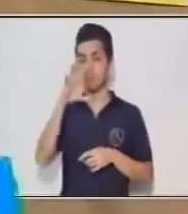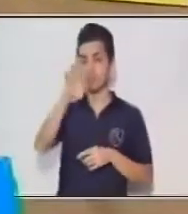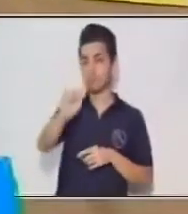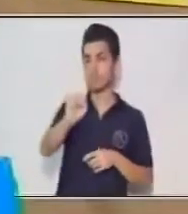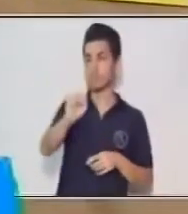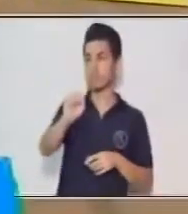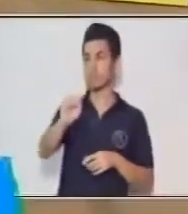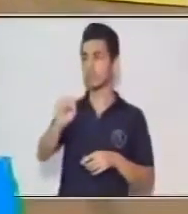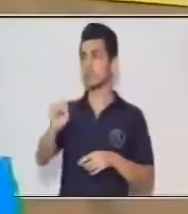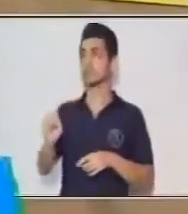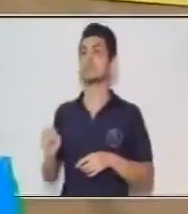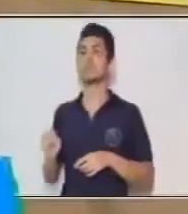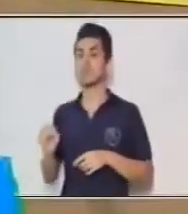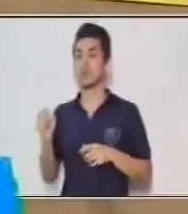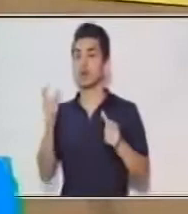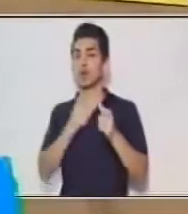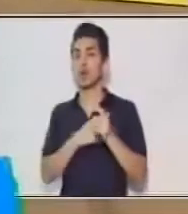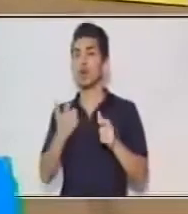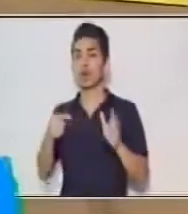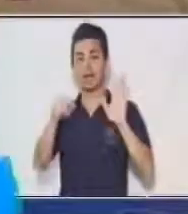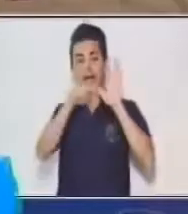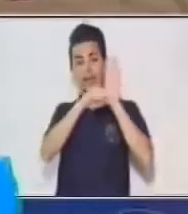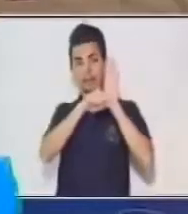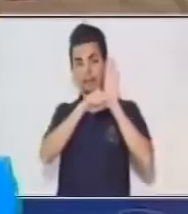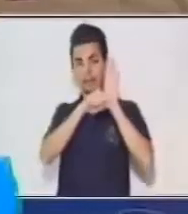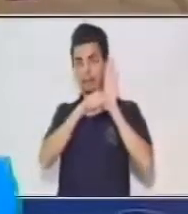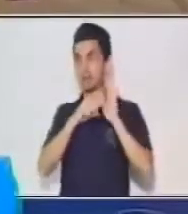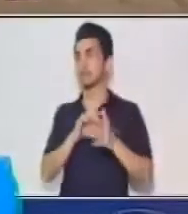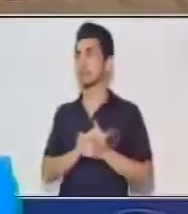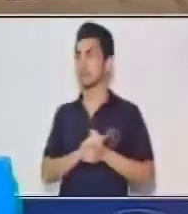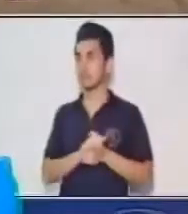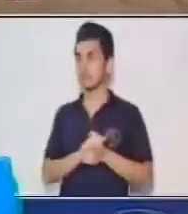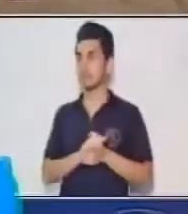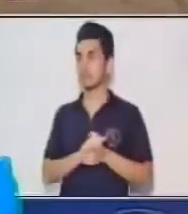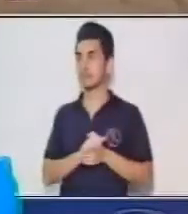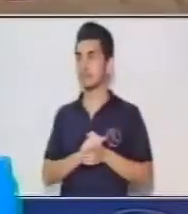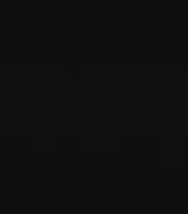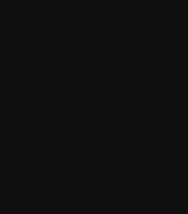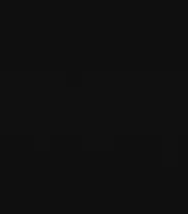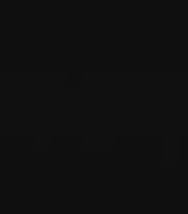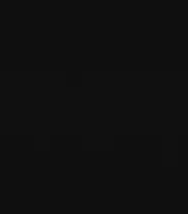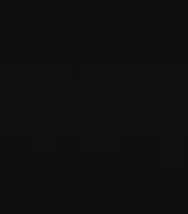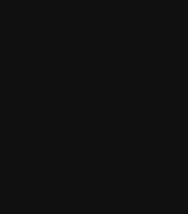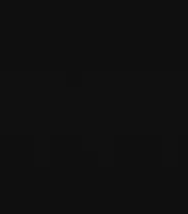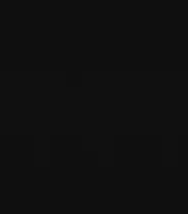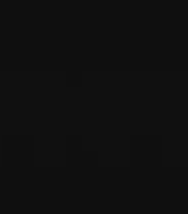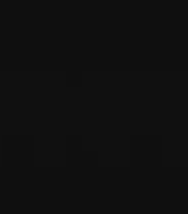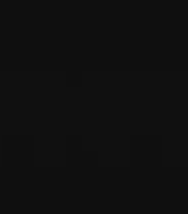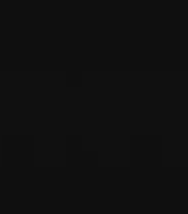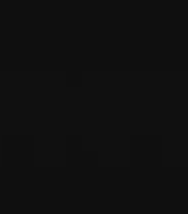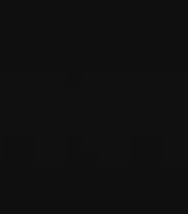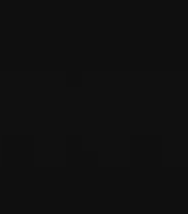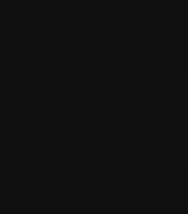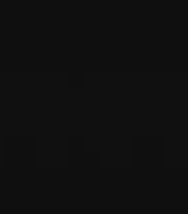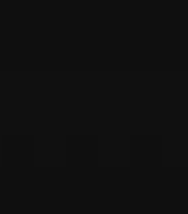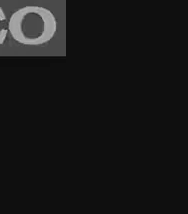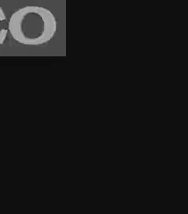medio de qué? Por medio de una resta. Muy bien. Y por último,